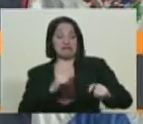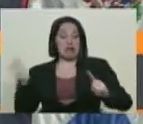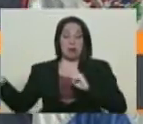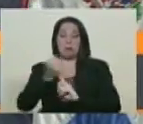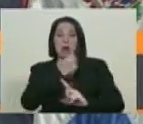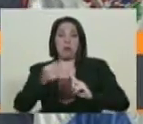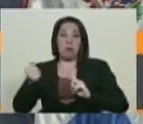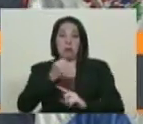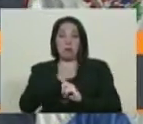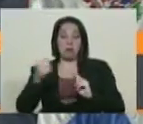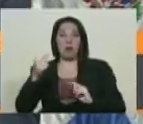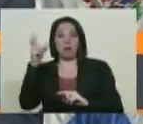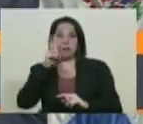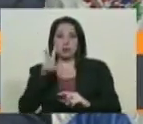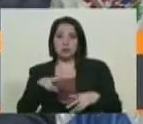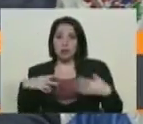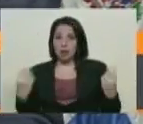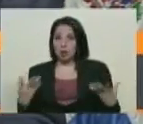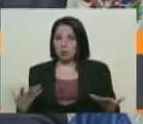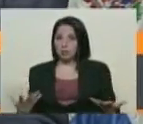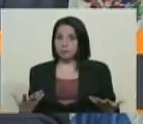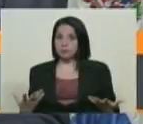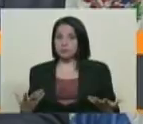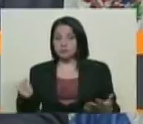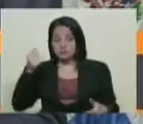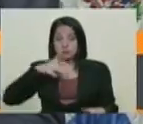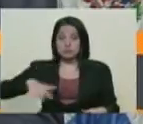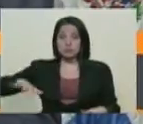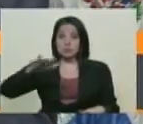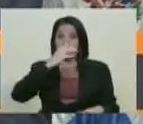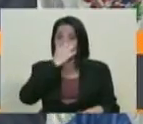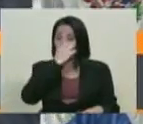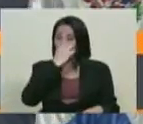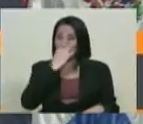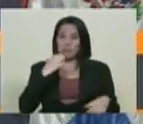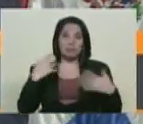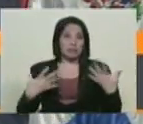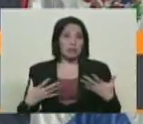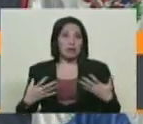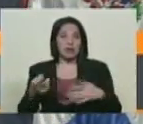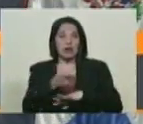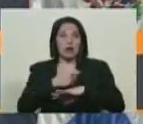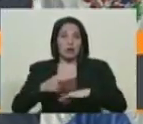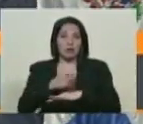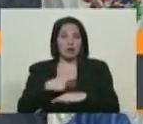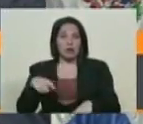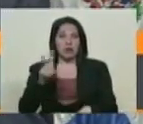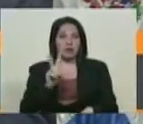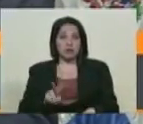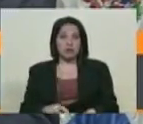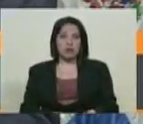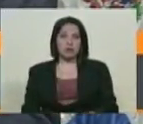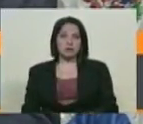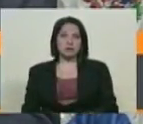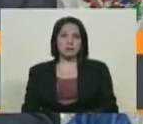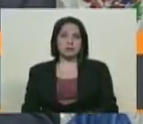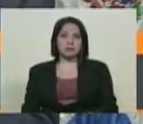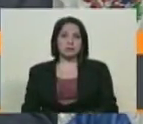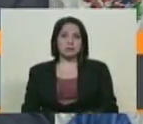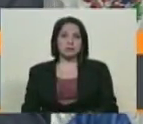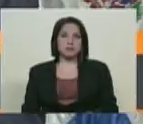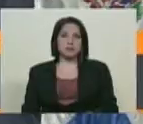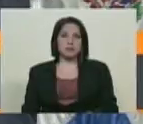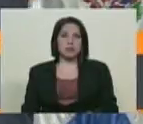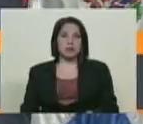el caso de Venezuela, del pueblo de Venezuela y el gobierno de Venezuela. Pocas veces se han perpetrado campañas